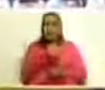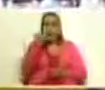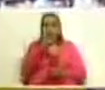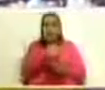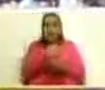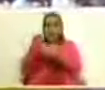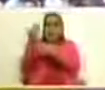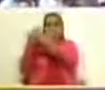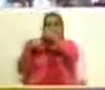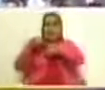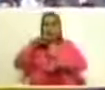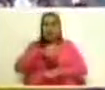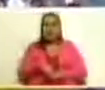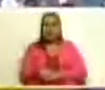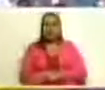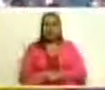poder.